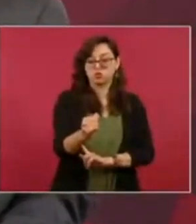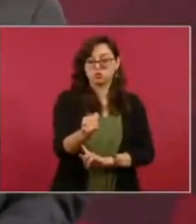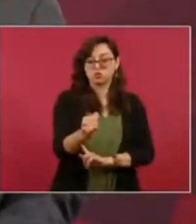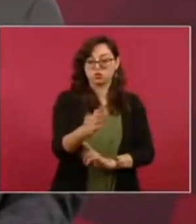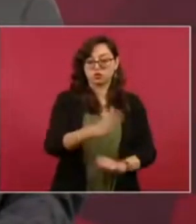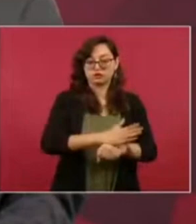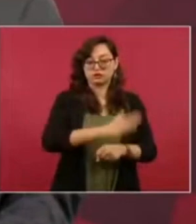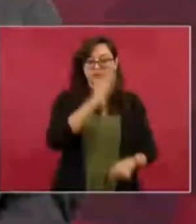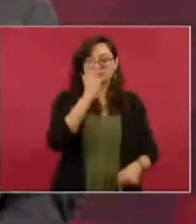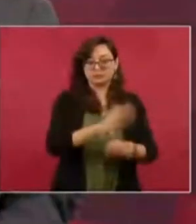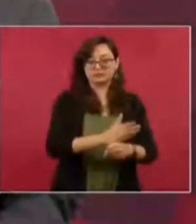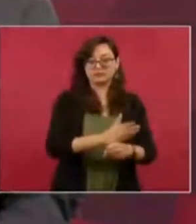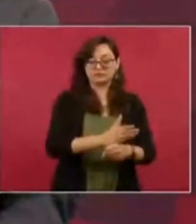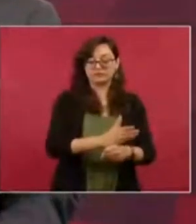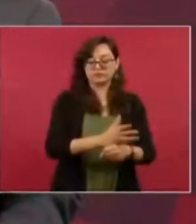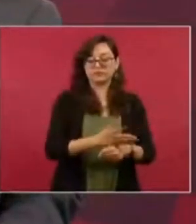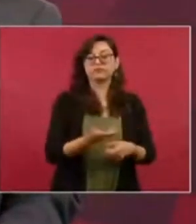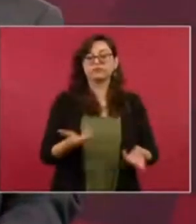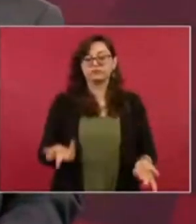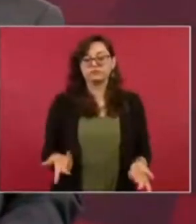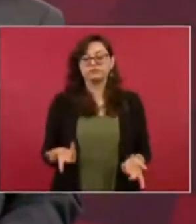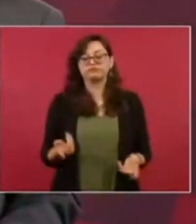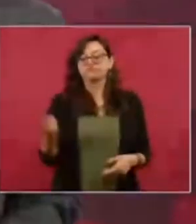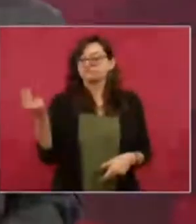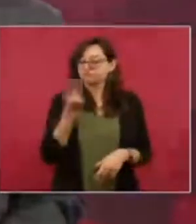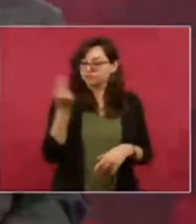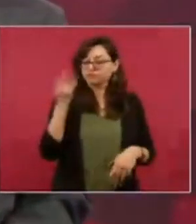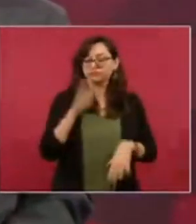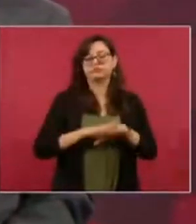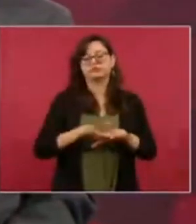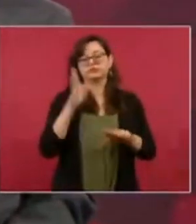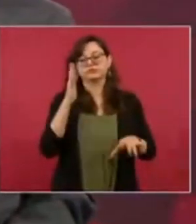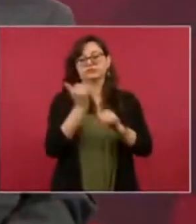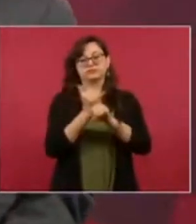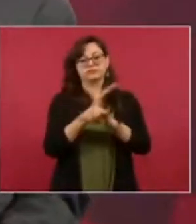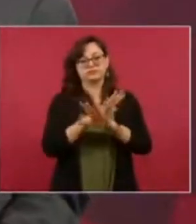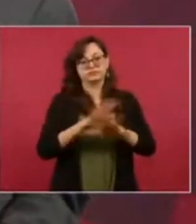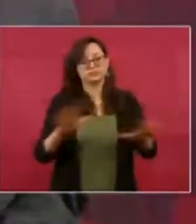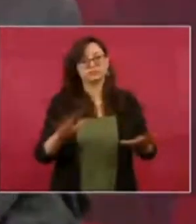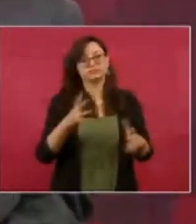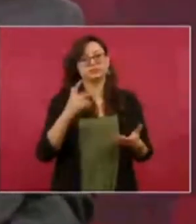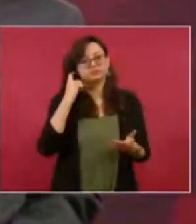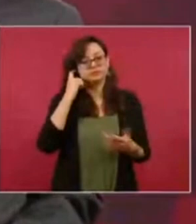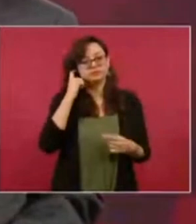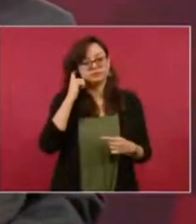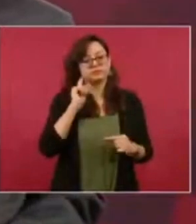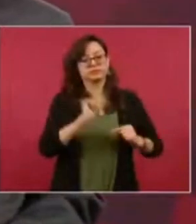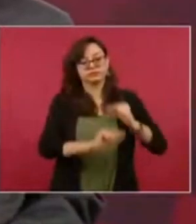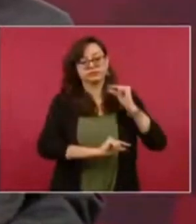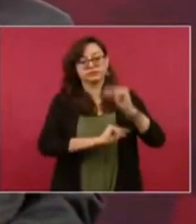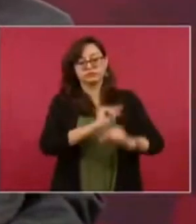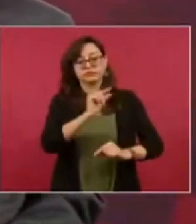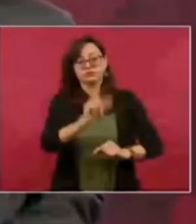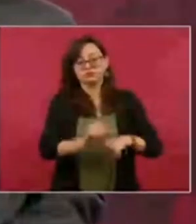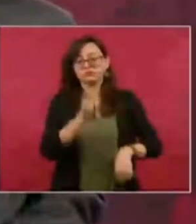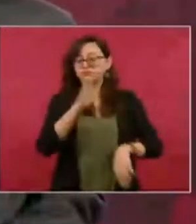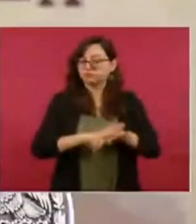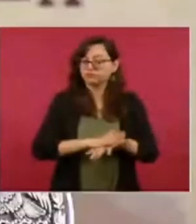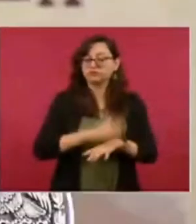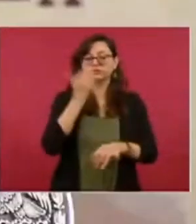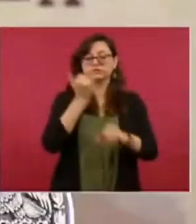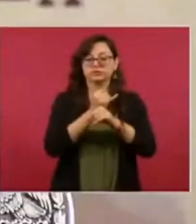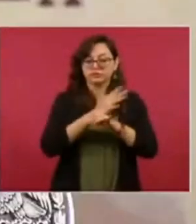acerca de las mentiras que salieron durante el juicio de Genaro García Luna a través de una pieza informativa que realizó